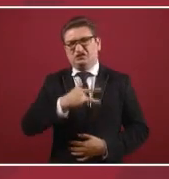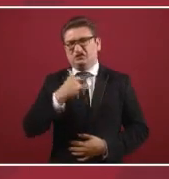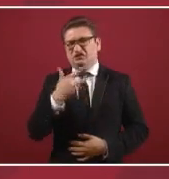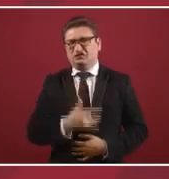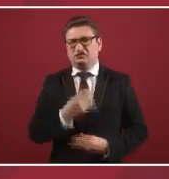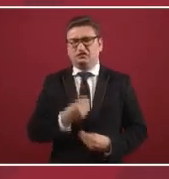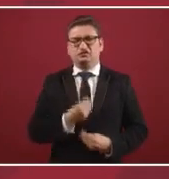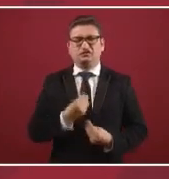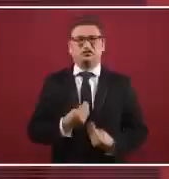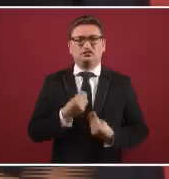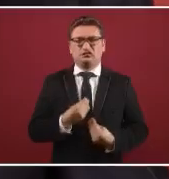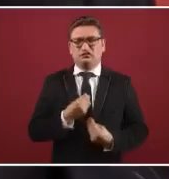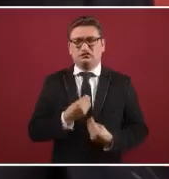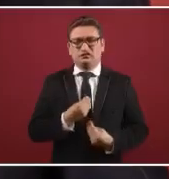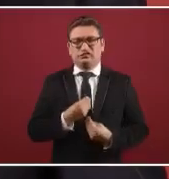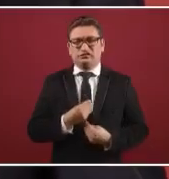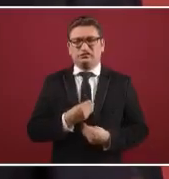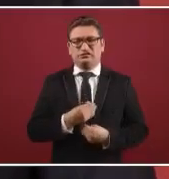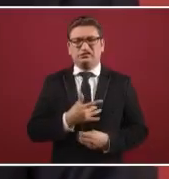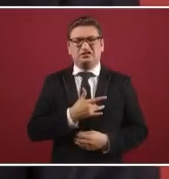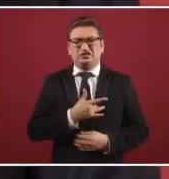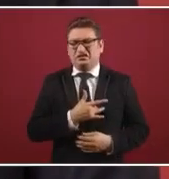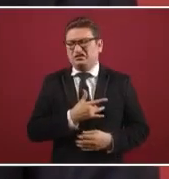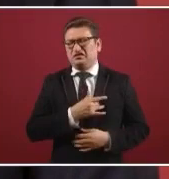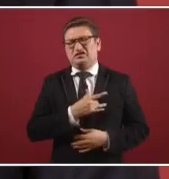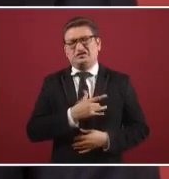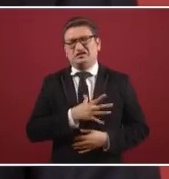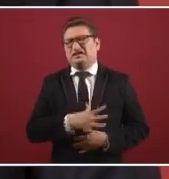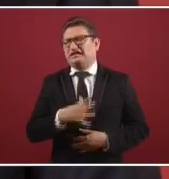que pues ya no quiere uno tenerlo.